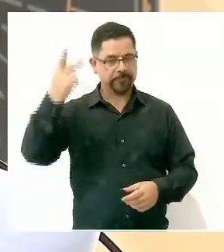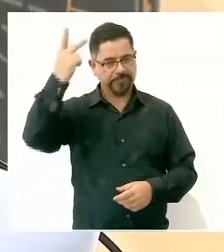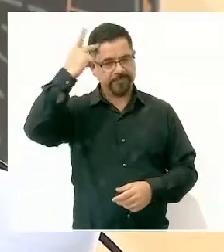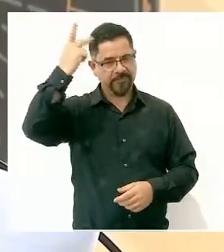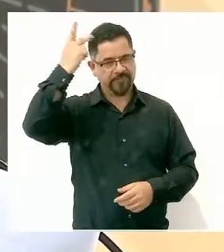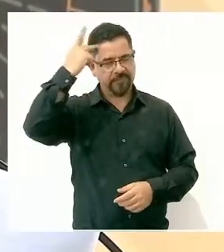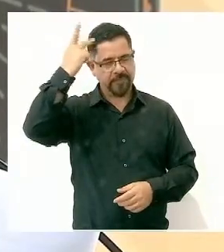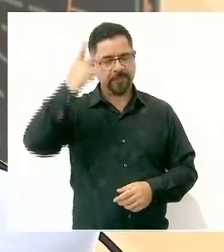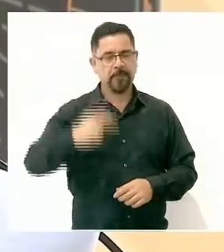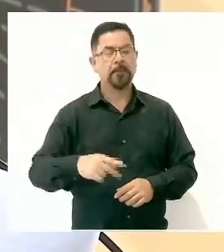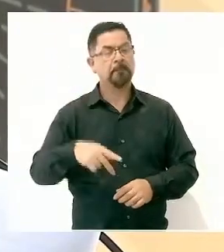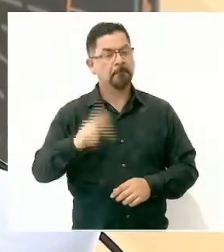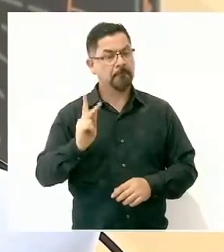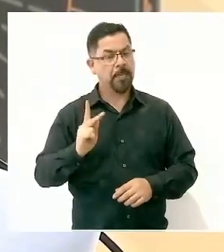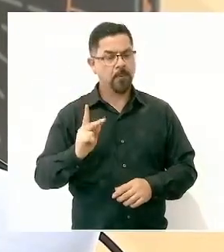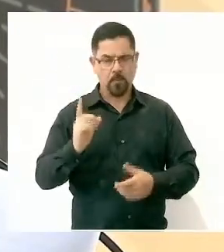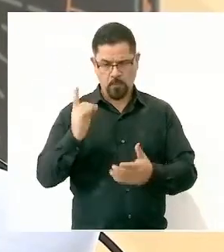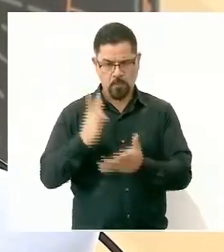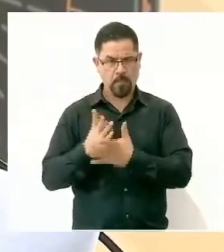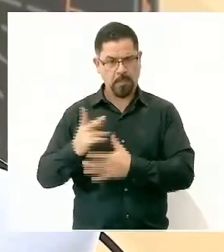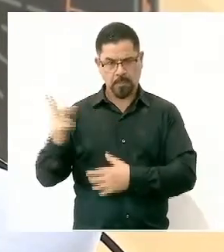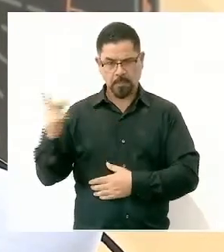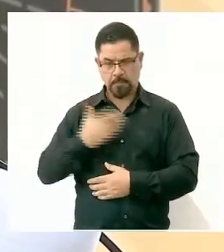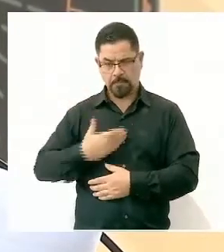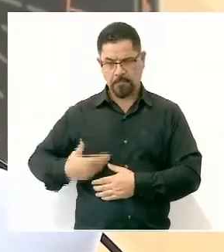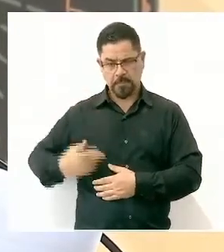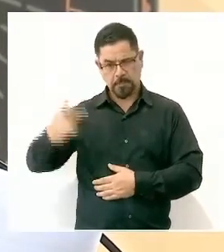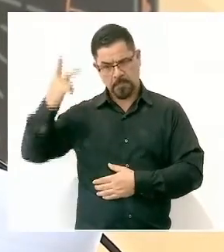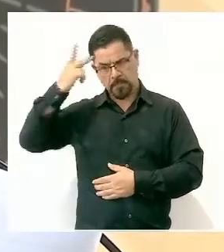no solo durante esa